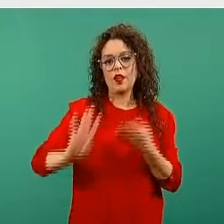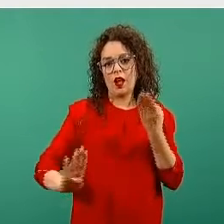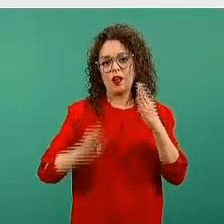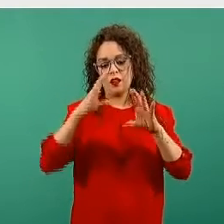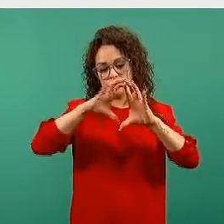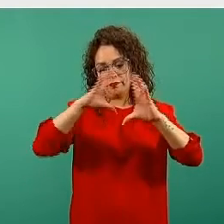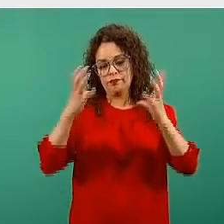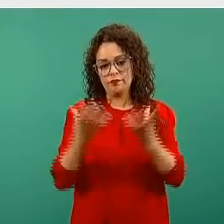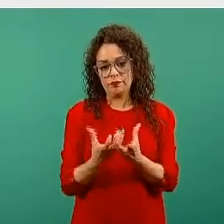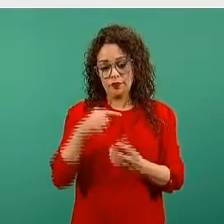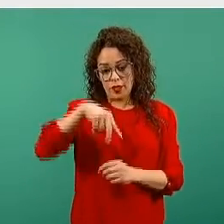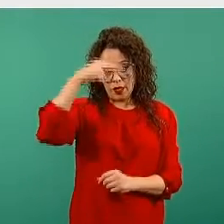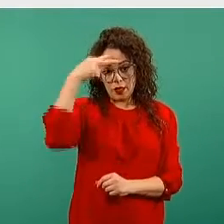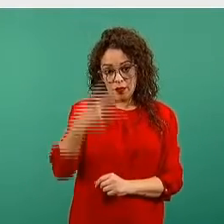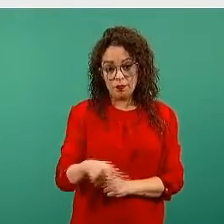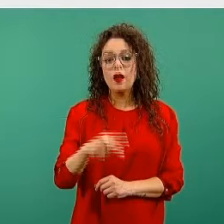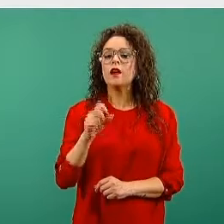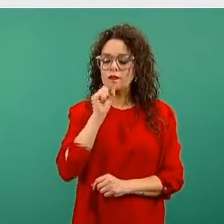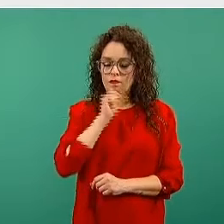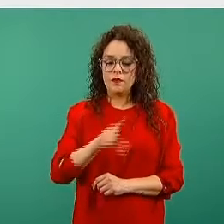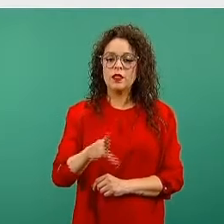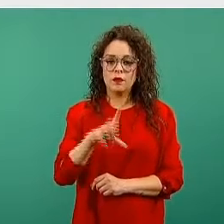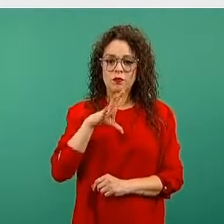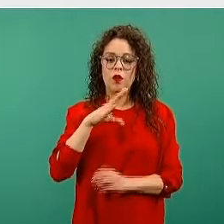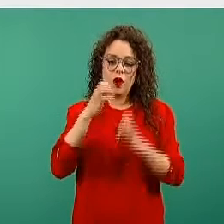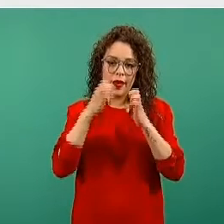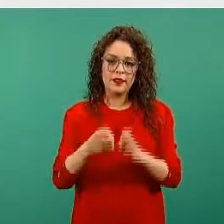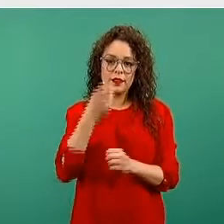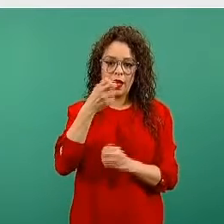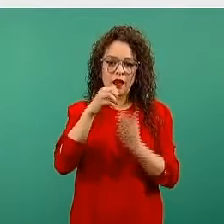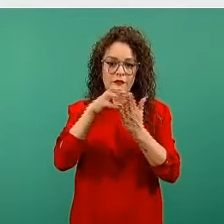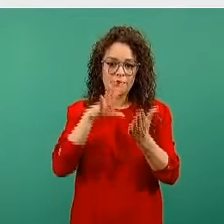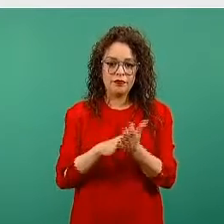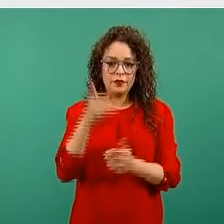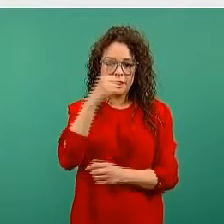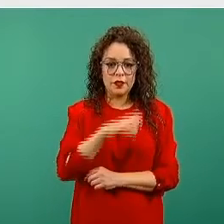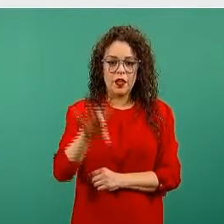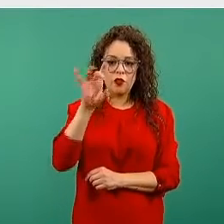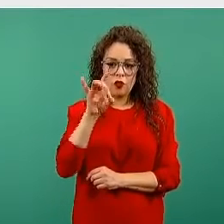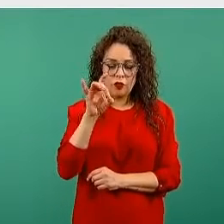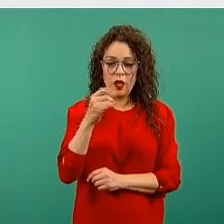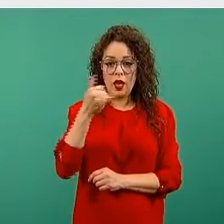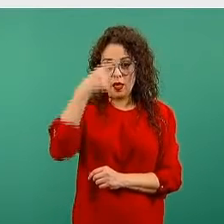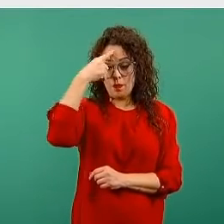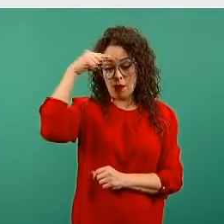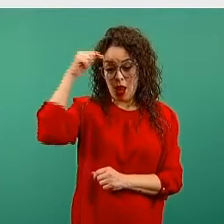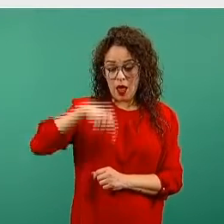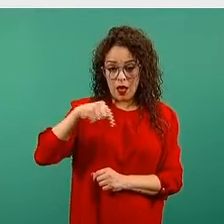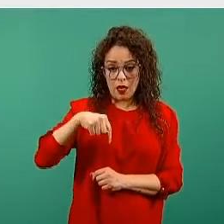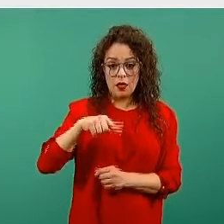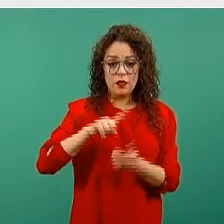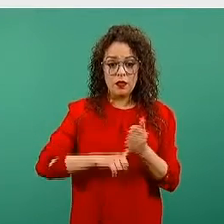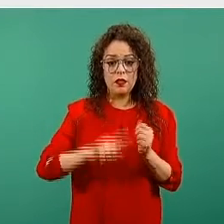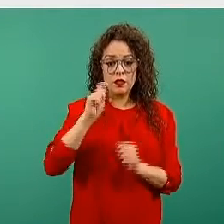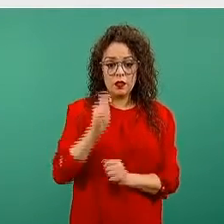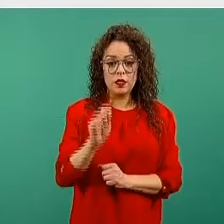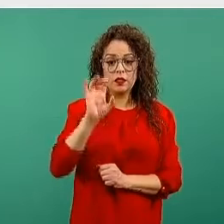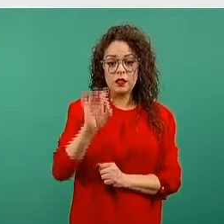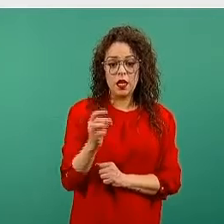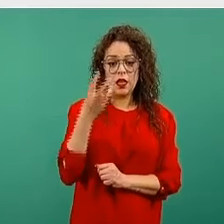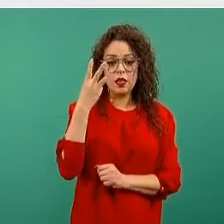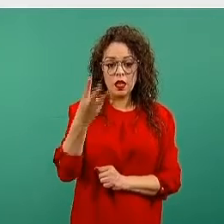esos 130 países y para efectos del territorio nacional son 33 las